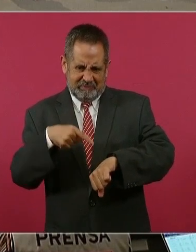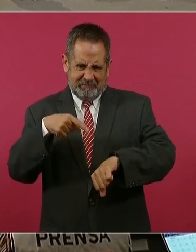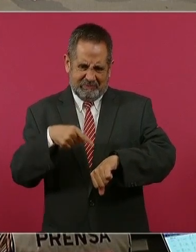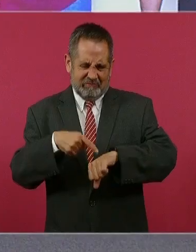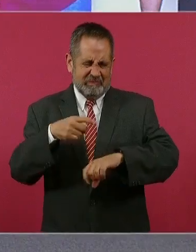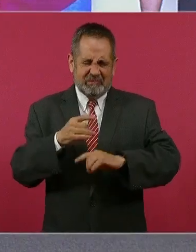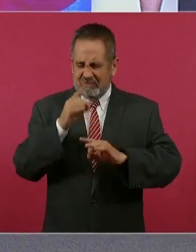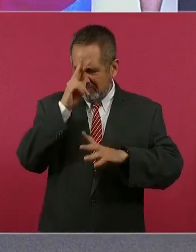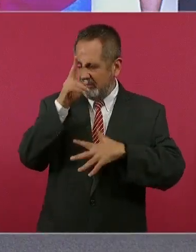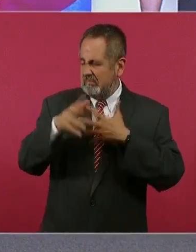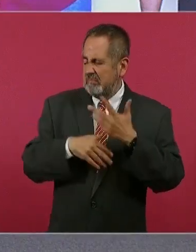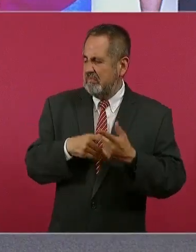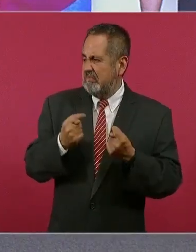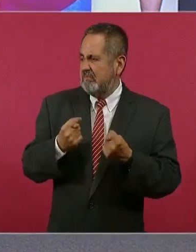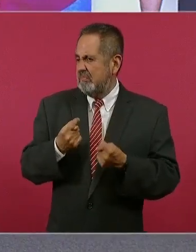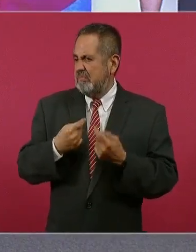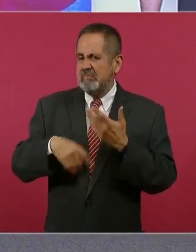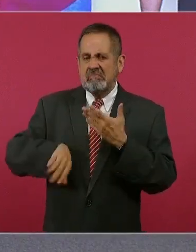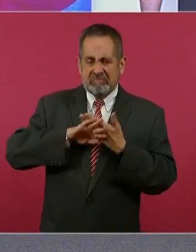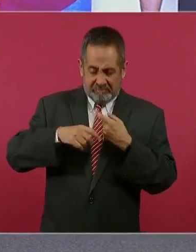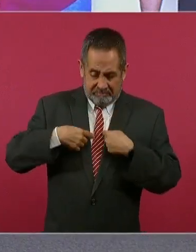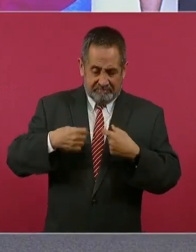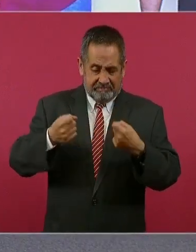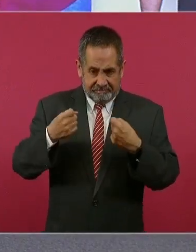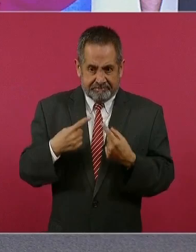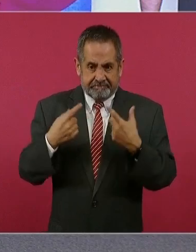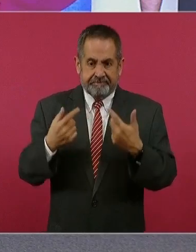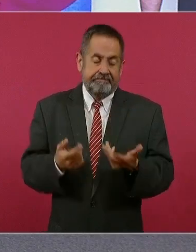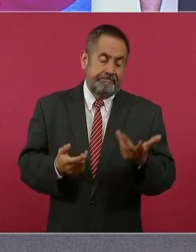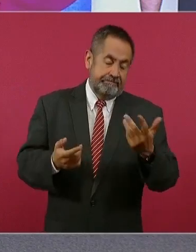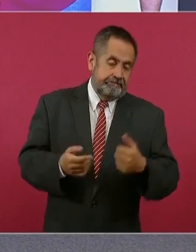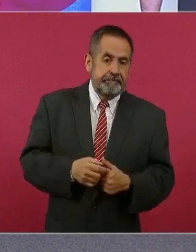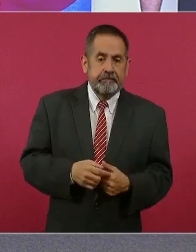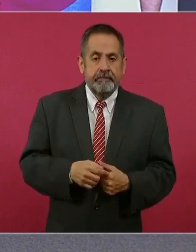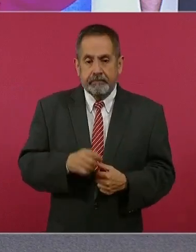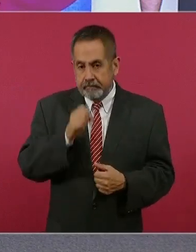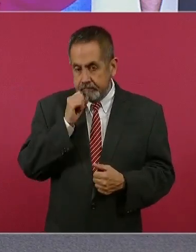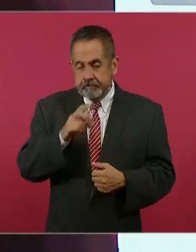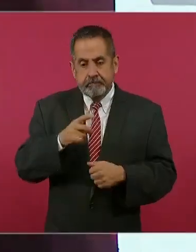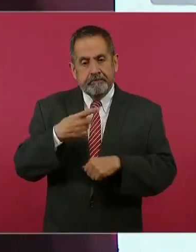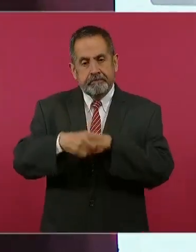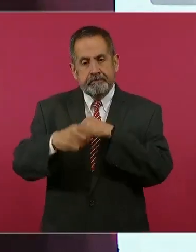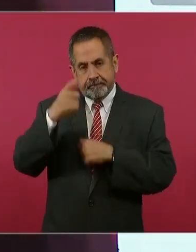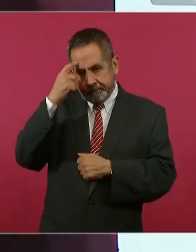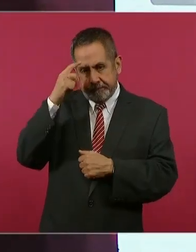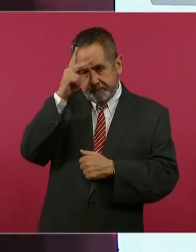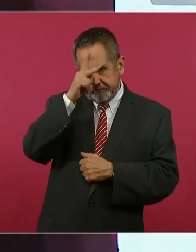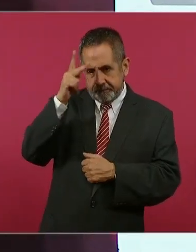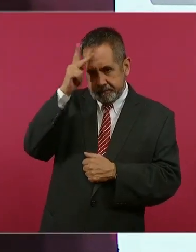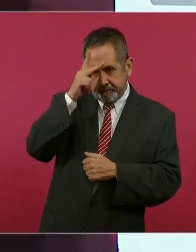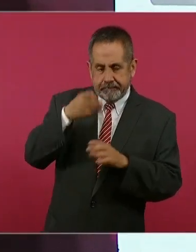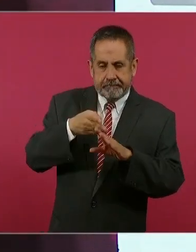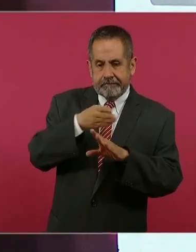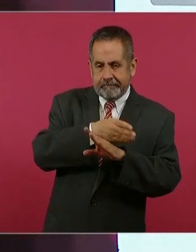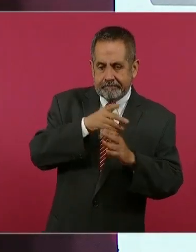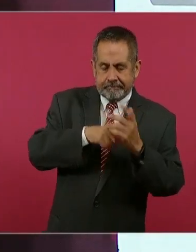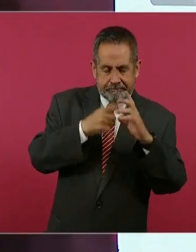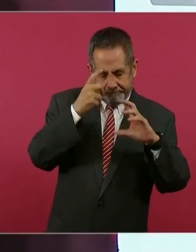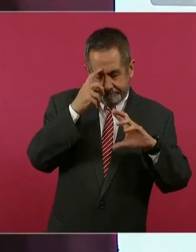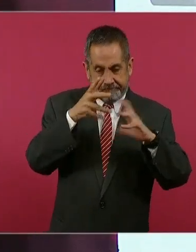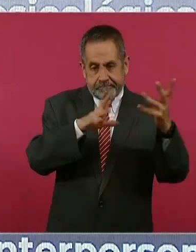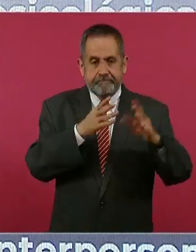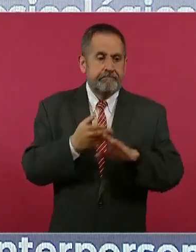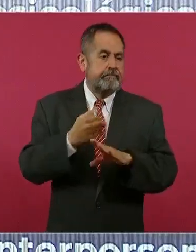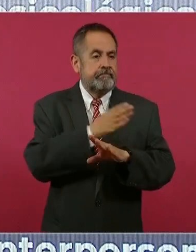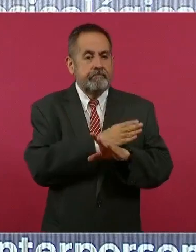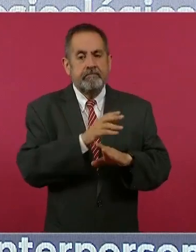violencia hacia la propia persona. Y se acompaña invariablemente de daños psicológicos previos que tienen que ver con violencia